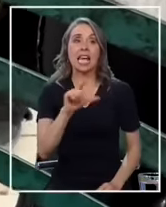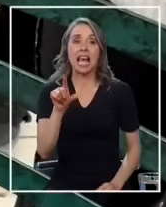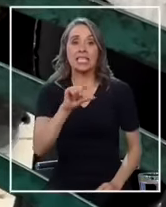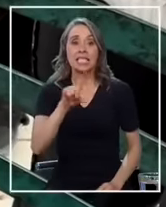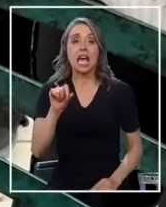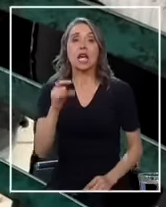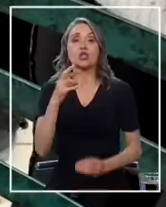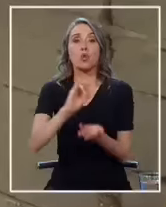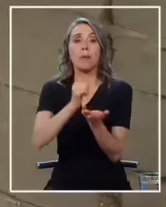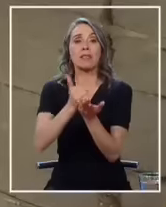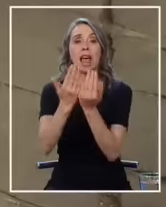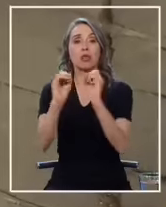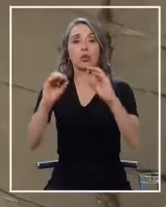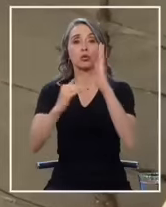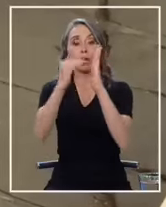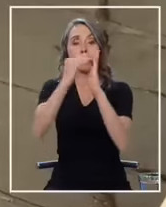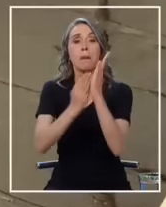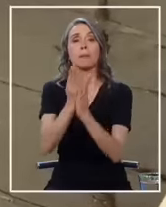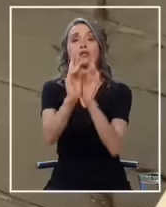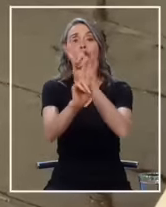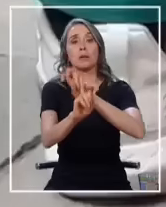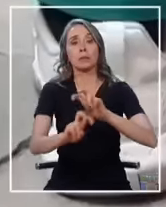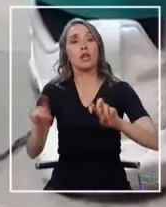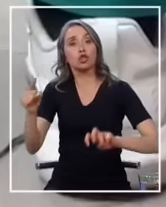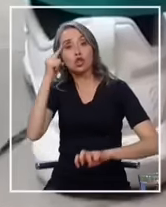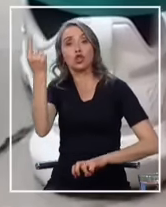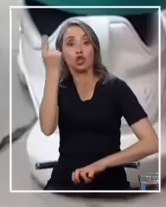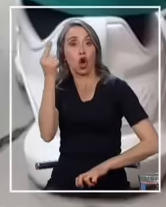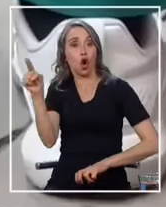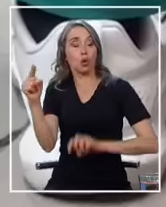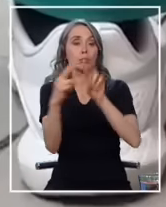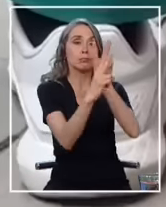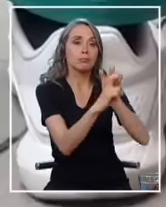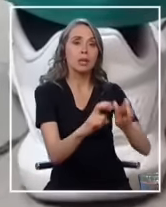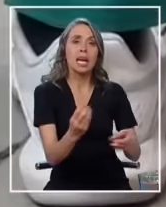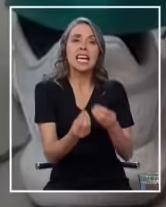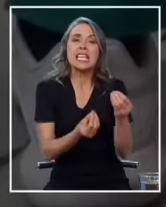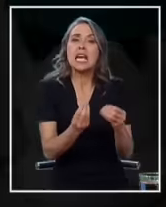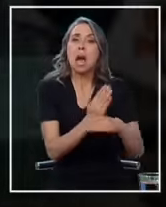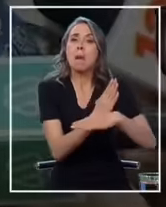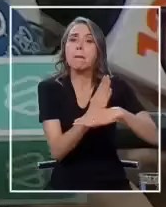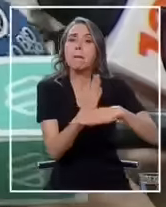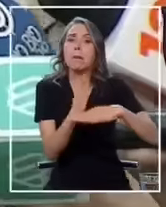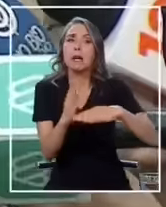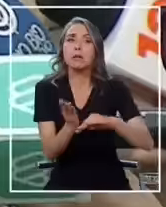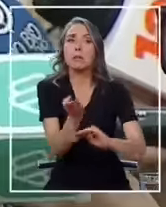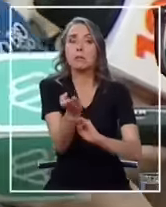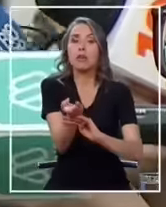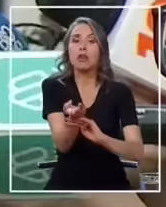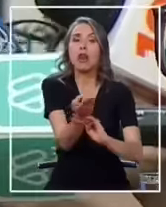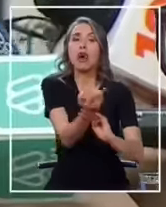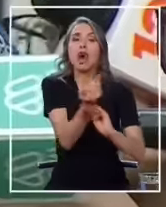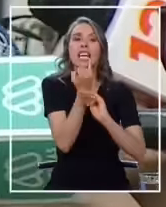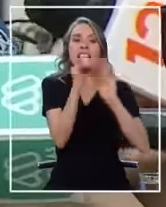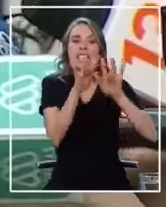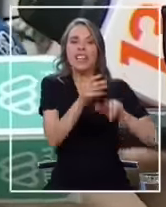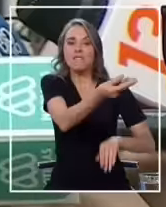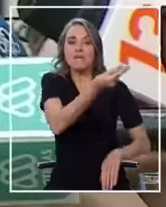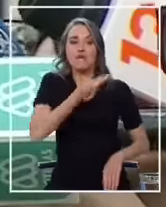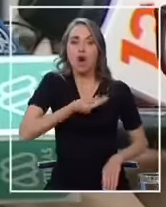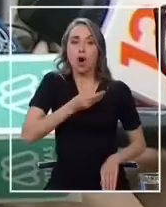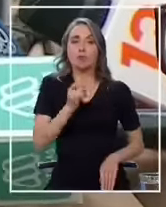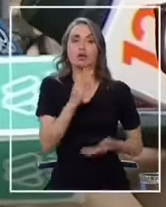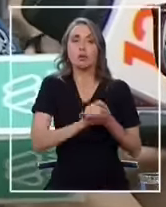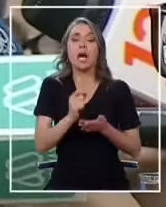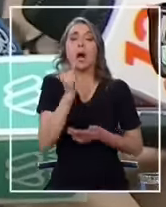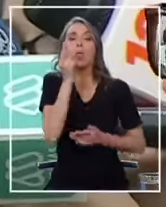Superintendencia de Educación Superior inició una investigación de oficio para esclarecer los hechos. Nosotros pedimos informe a la subsecretaría de cuáles han sido